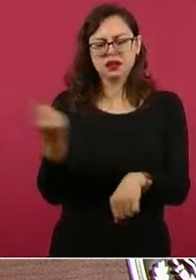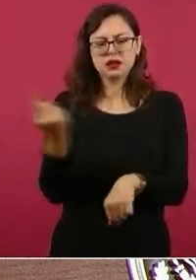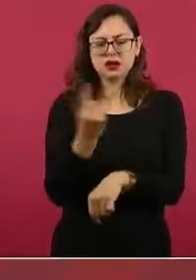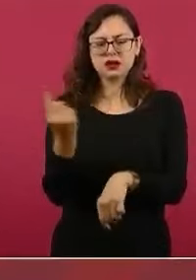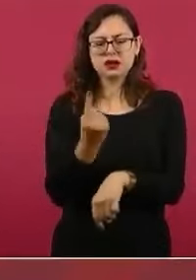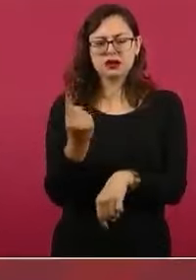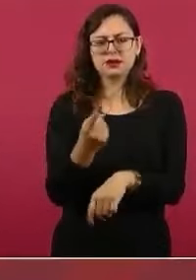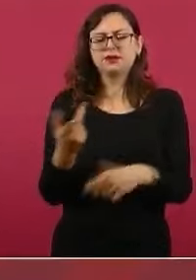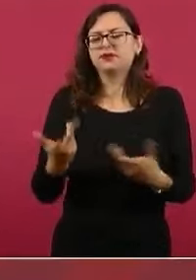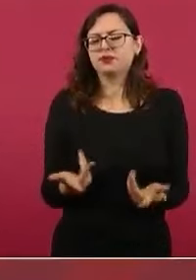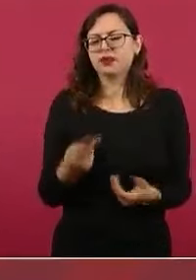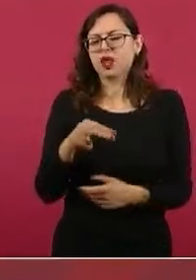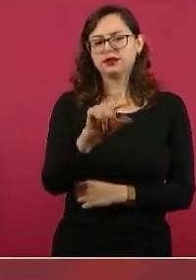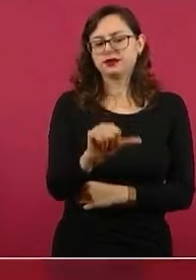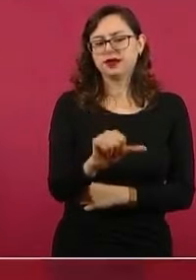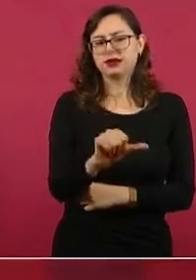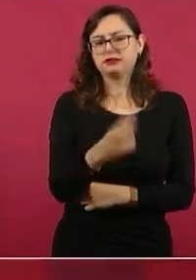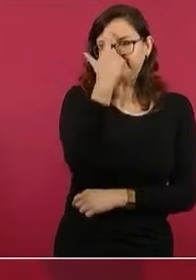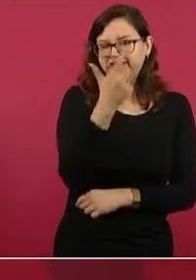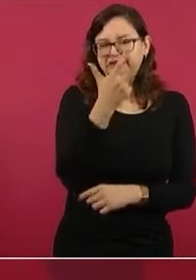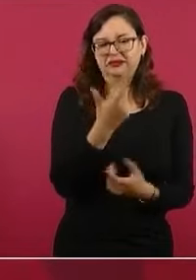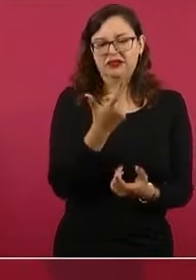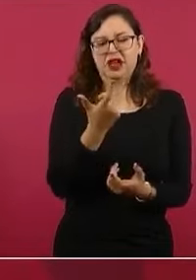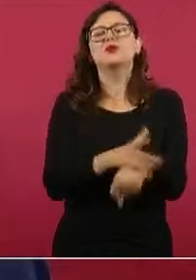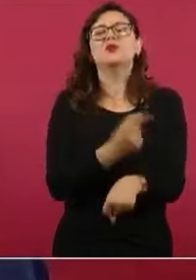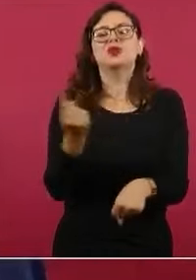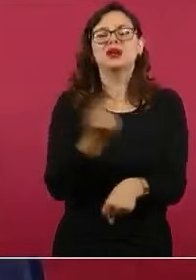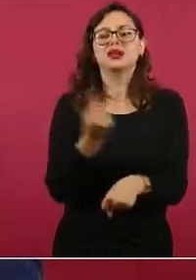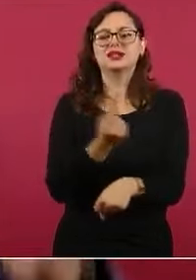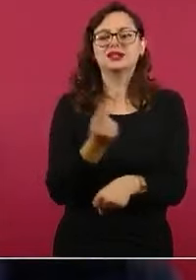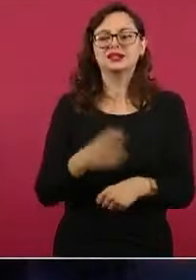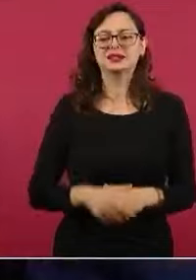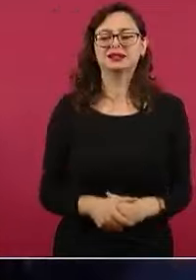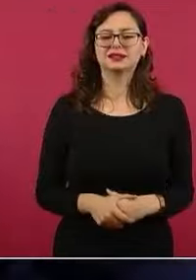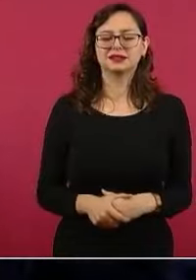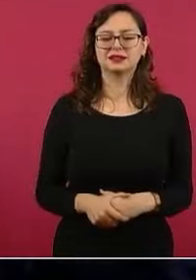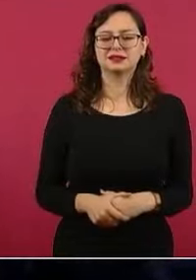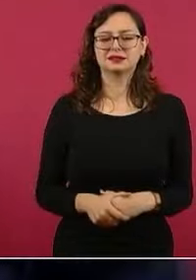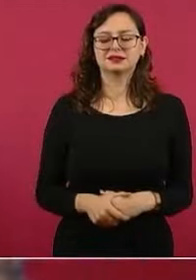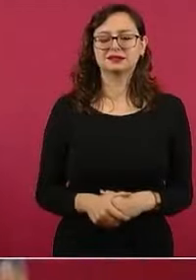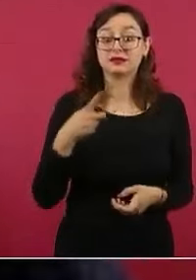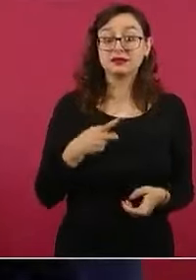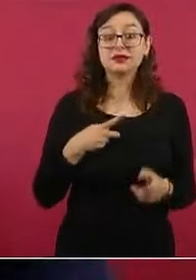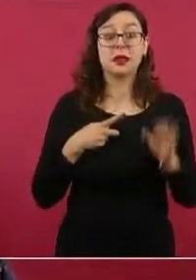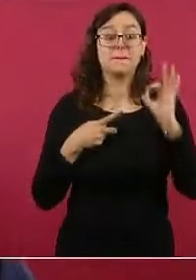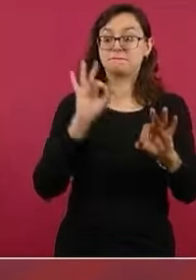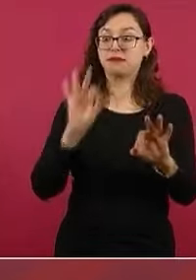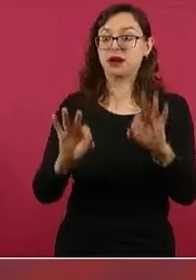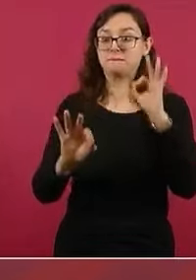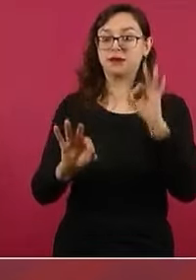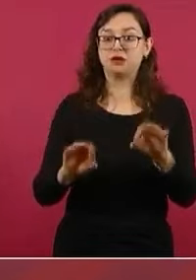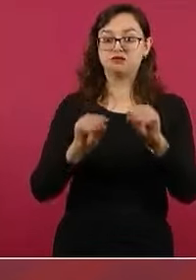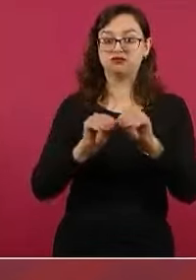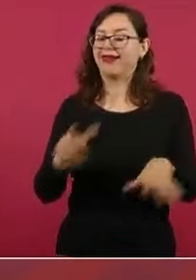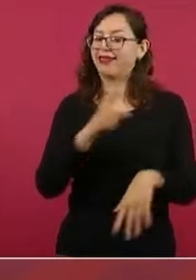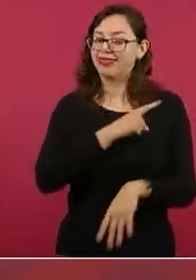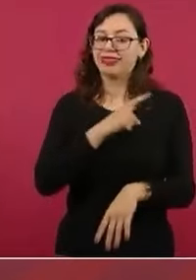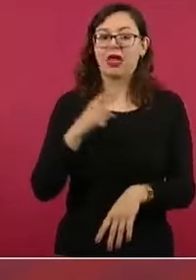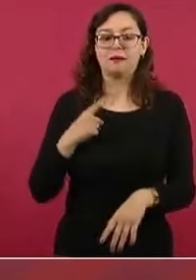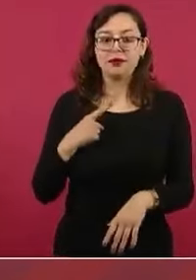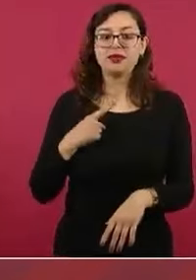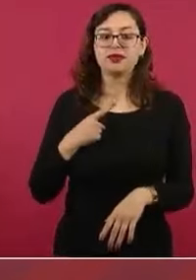el modelo neoporfirista? ¿Por qué tenía que profundizar ese pensamiento casi en la misma medida